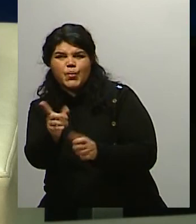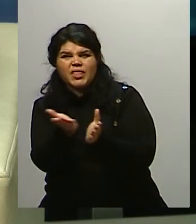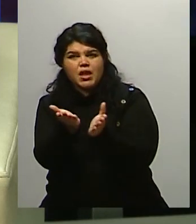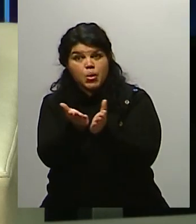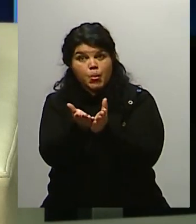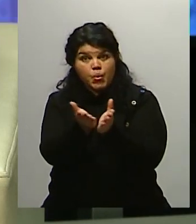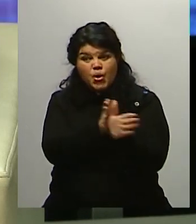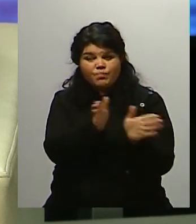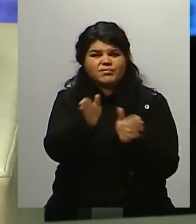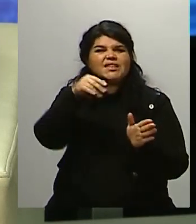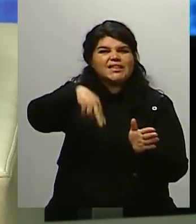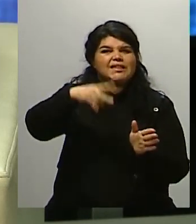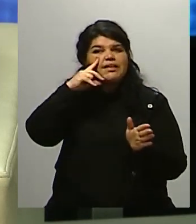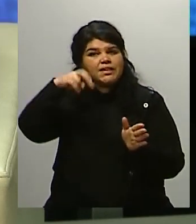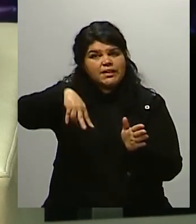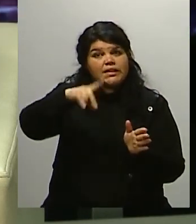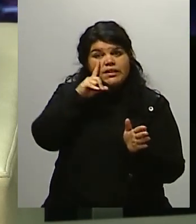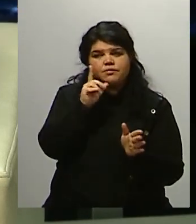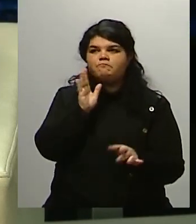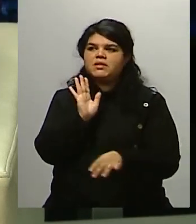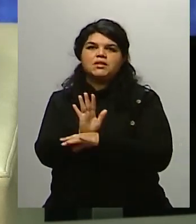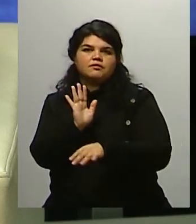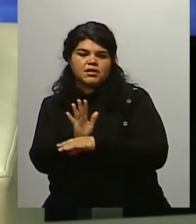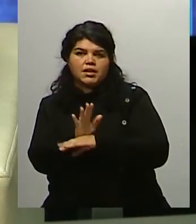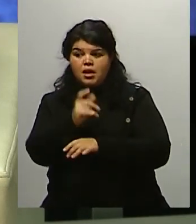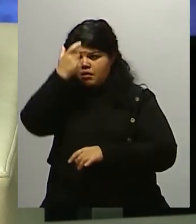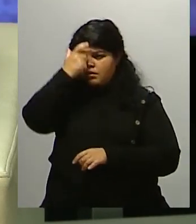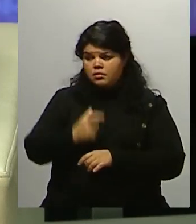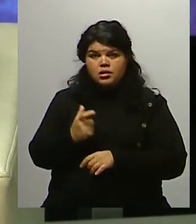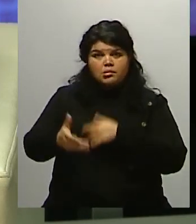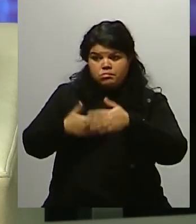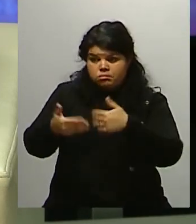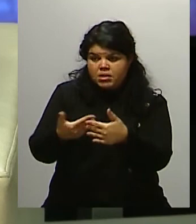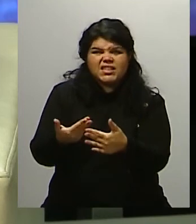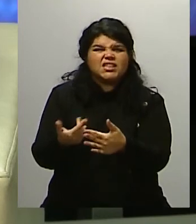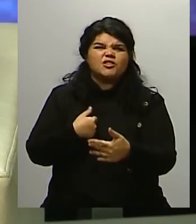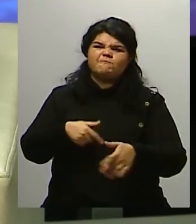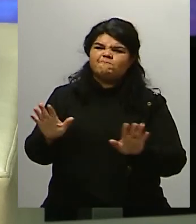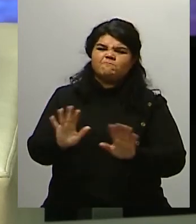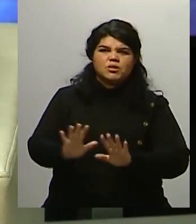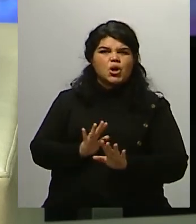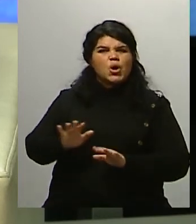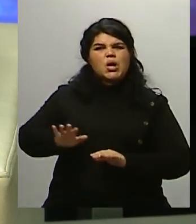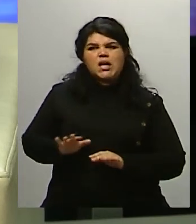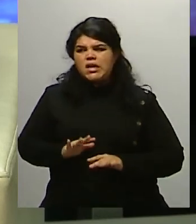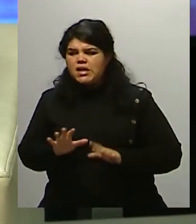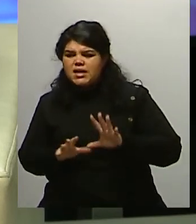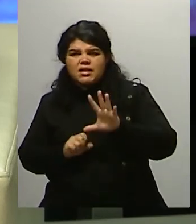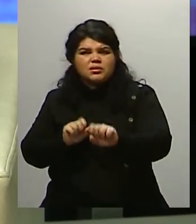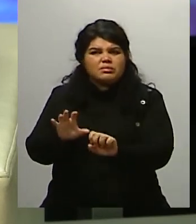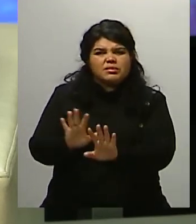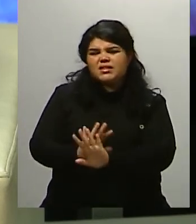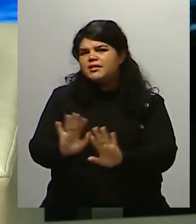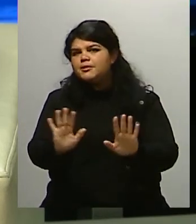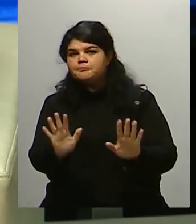ser algo cultural que lo vamos a tener que ir erradicando de a poco, pero no se hace de otra manera que no sea a través de la educación de los chicos, porque yo creo